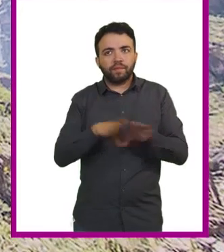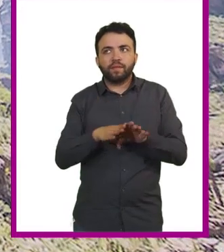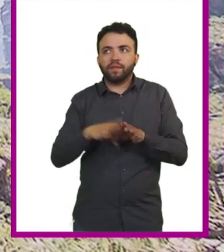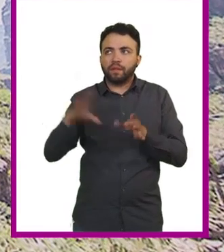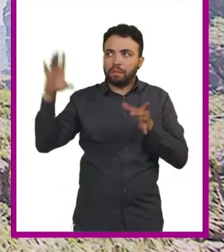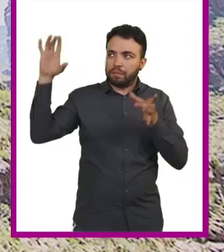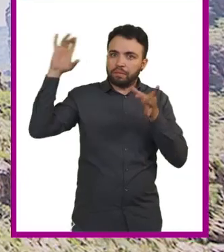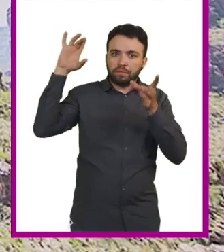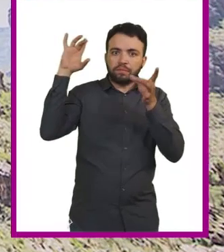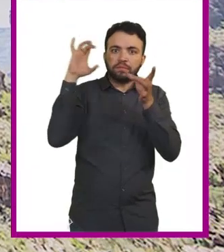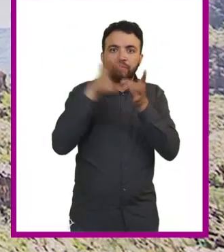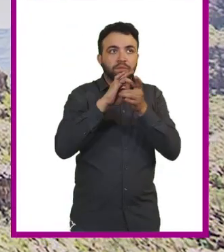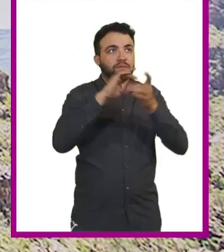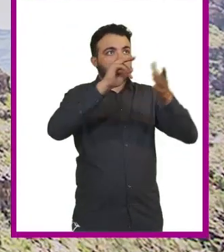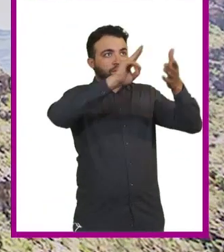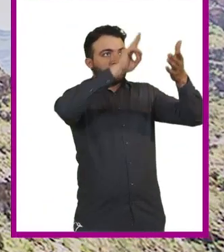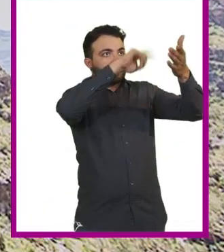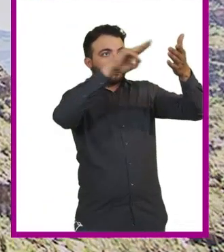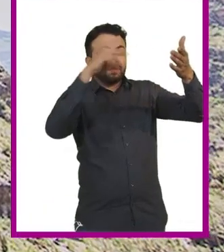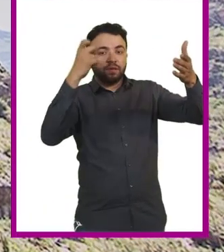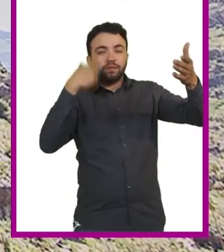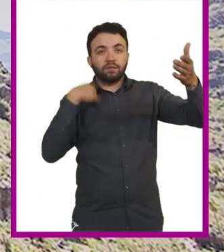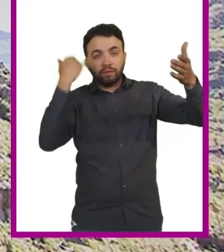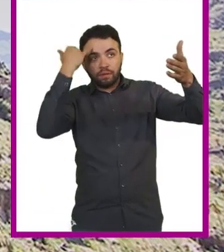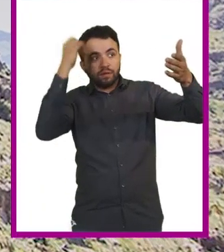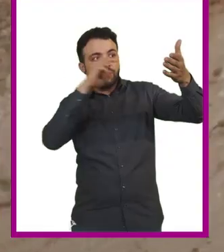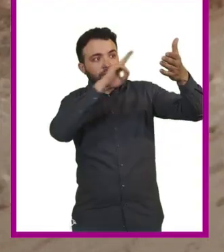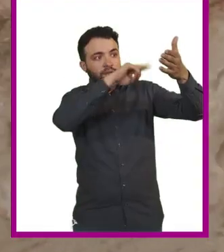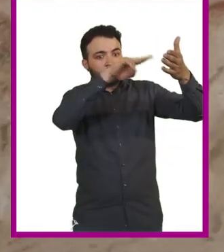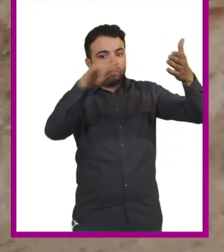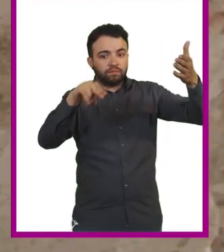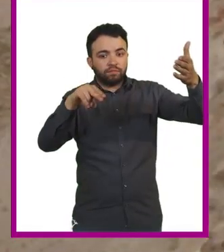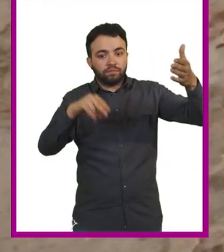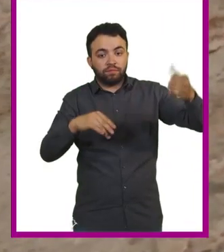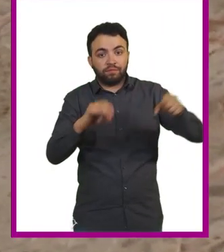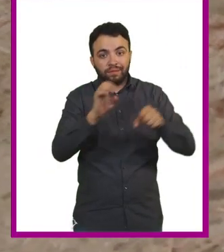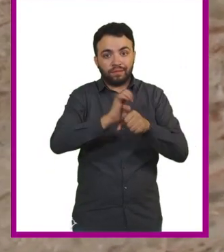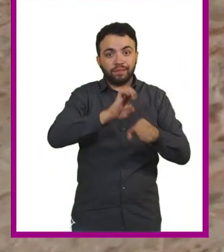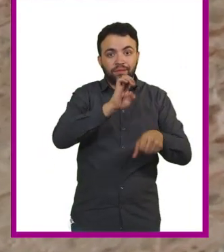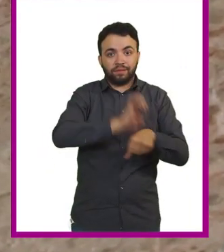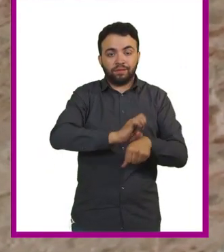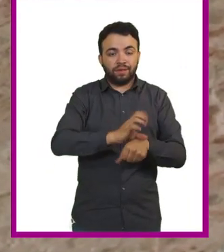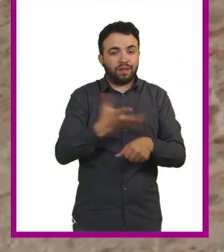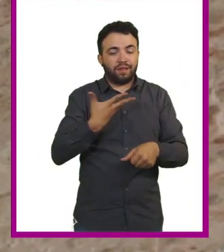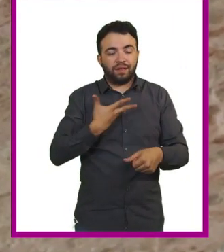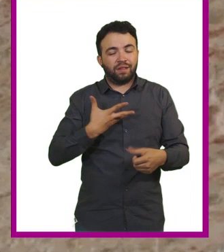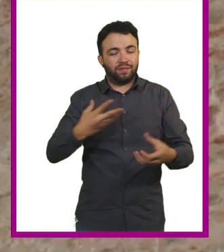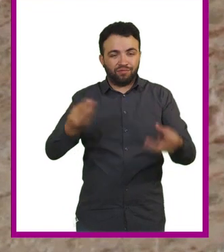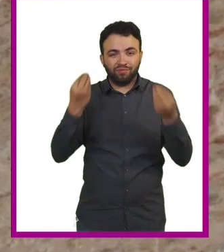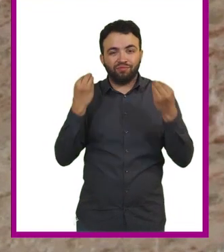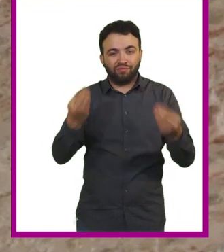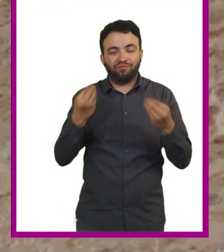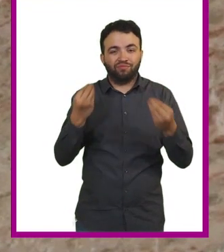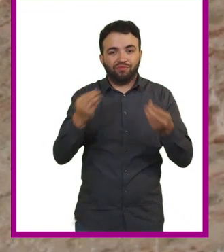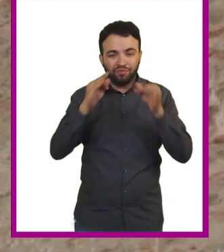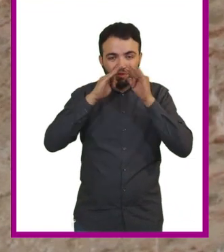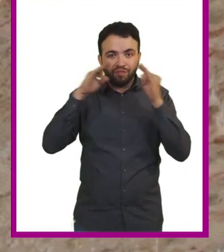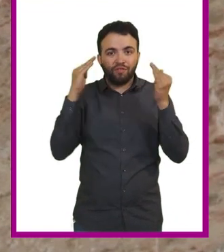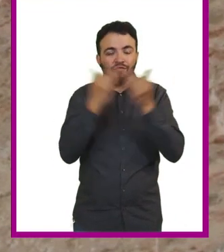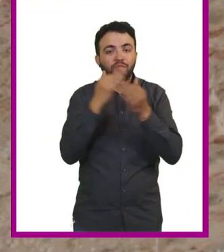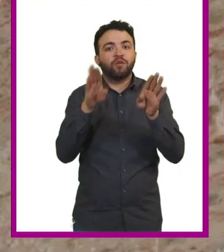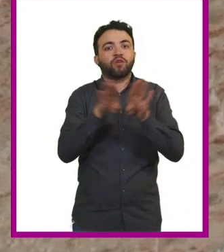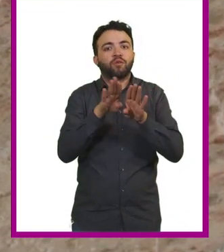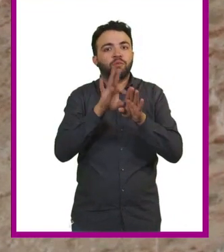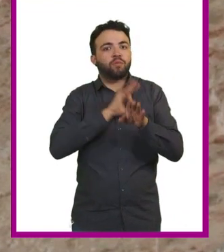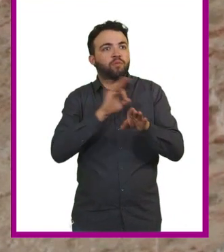en las paredes pintadas, ¿sí? Entonces, hay muchas formas de estudiarlas y